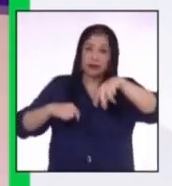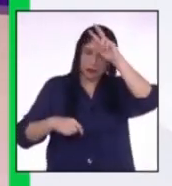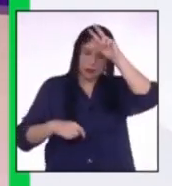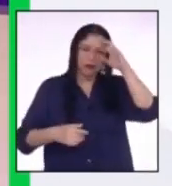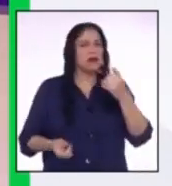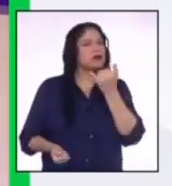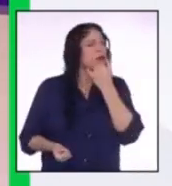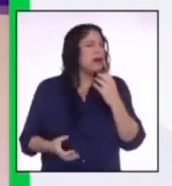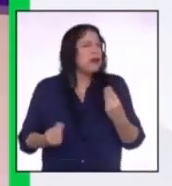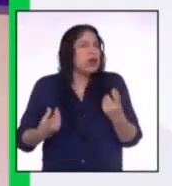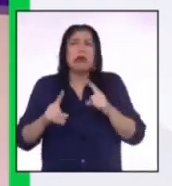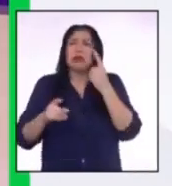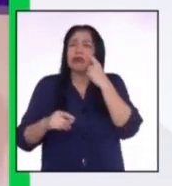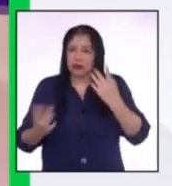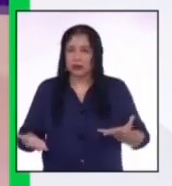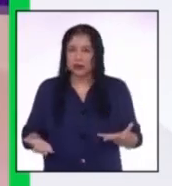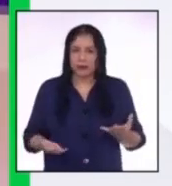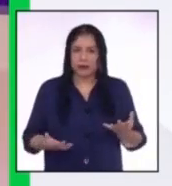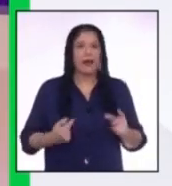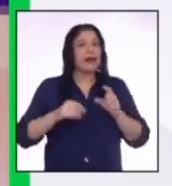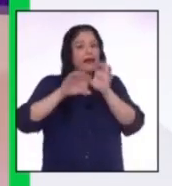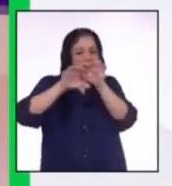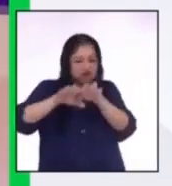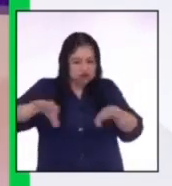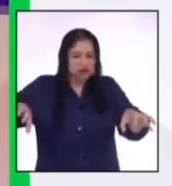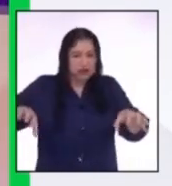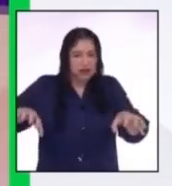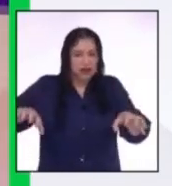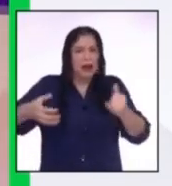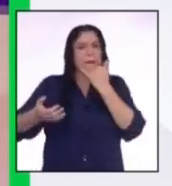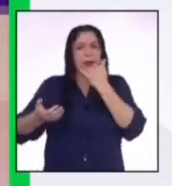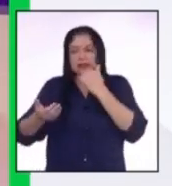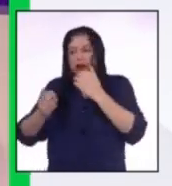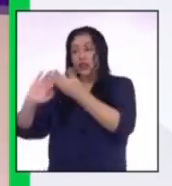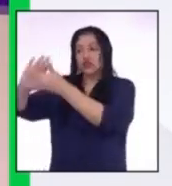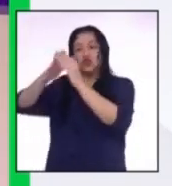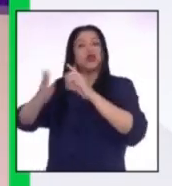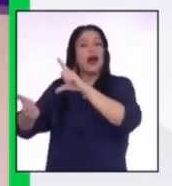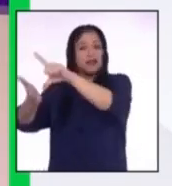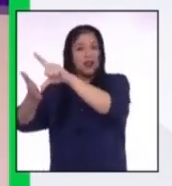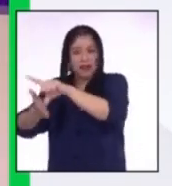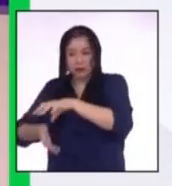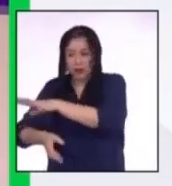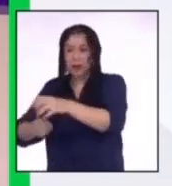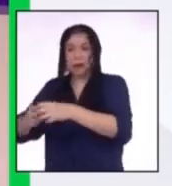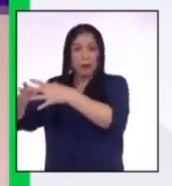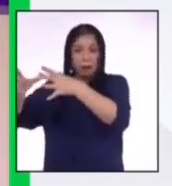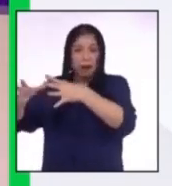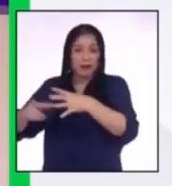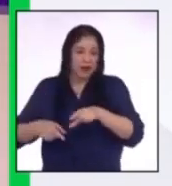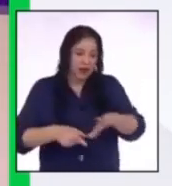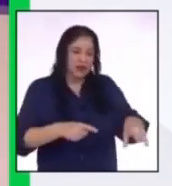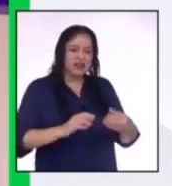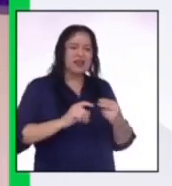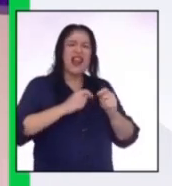una brecha entre lo que pasa en la ciudad y lo que pasa en las zonas rurales acá el dime abrimos el caño y no mucha gente sabe de